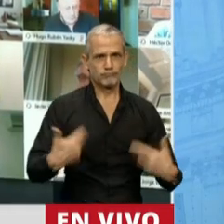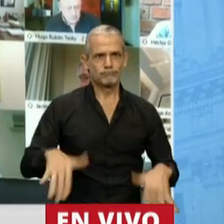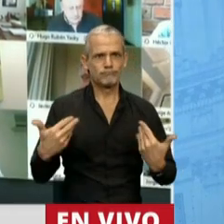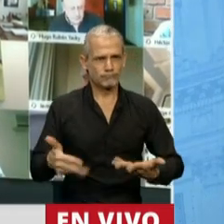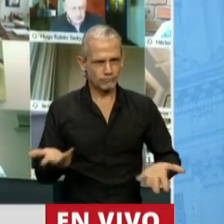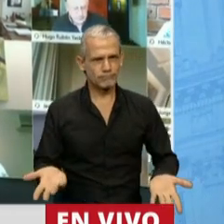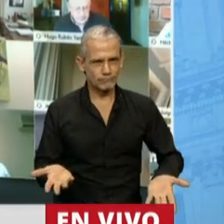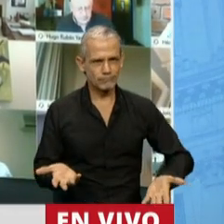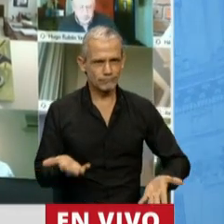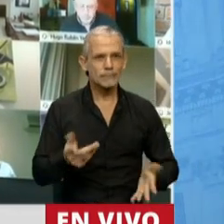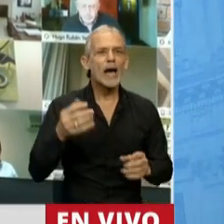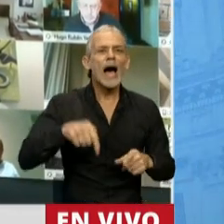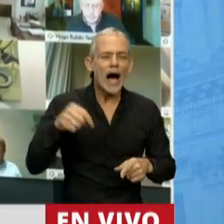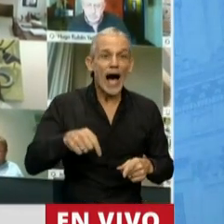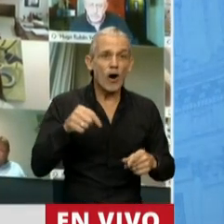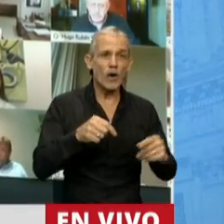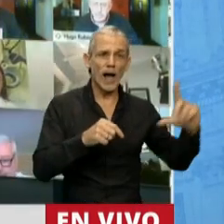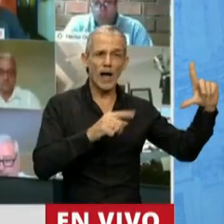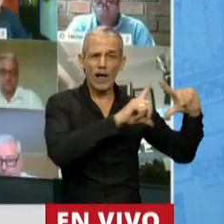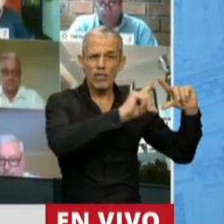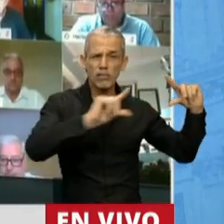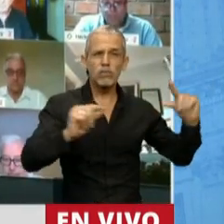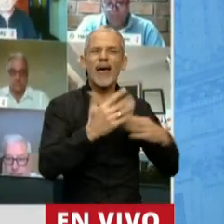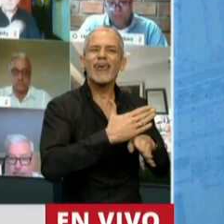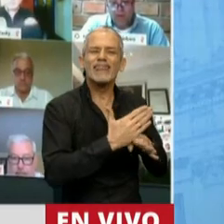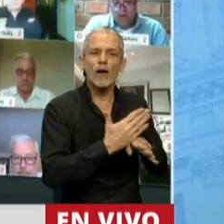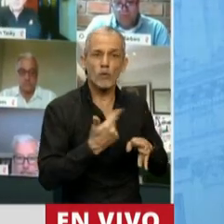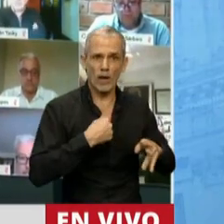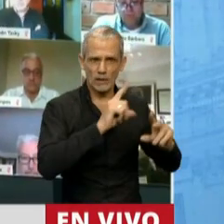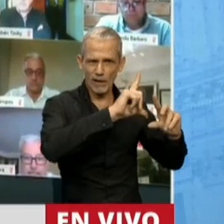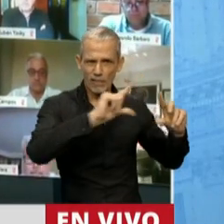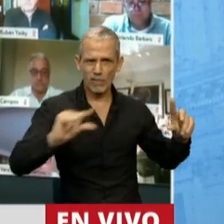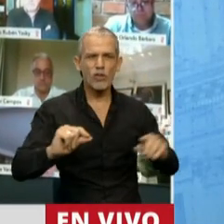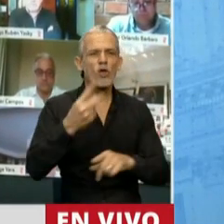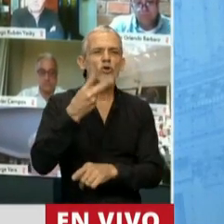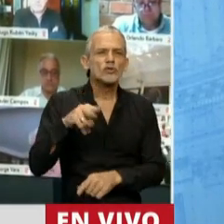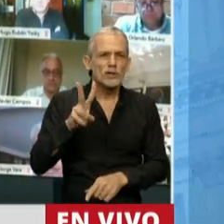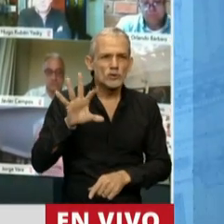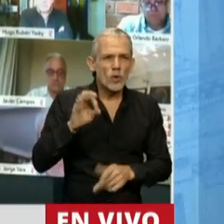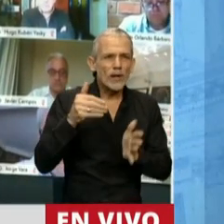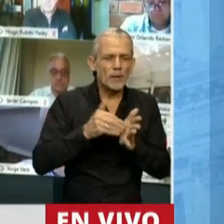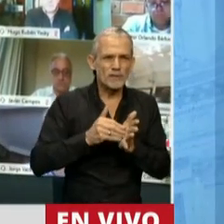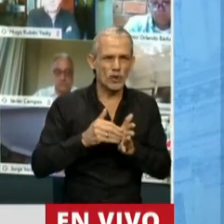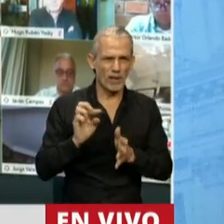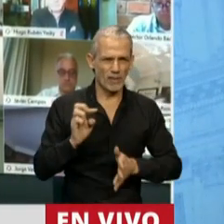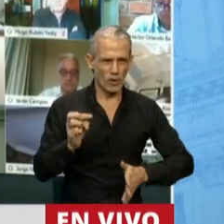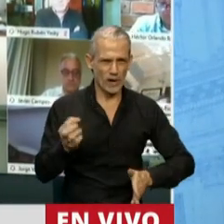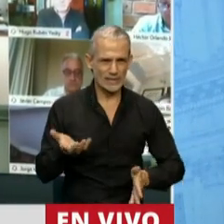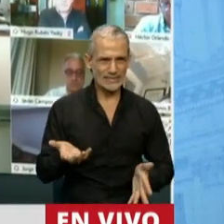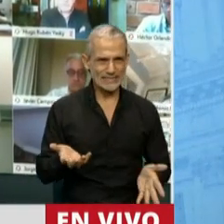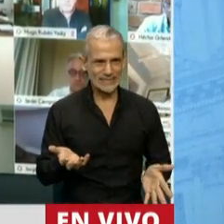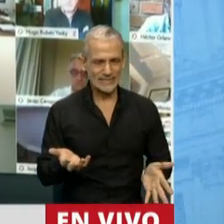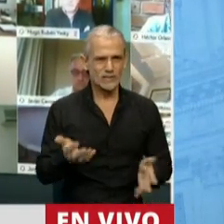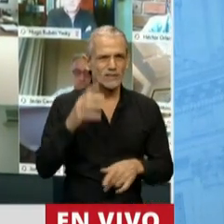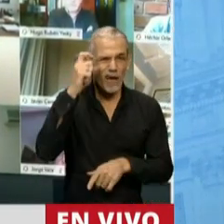actualidad, ¿sabe cuánto representa la deuda de lo que ha quedado? 250 millones de dólares, es